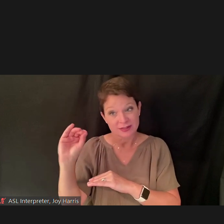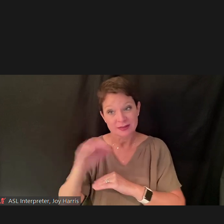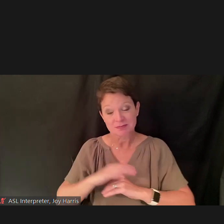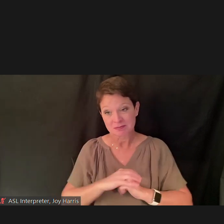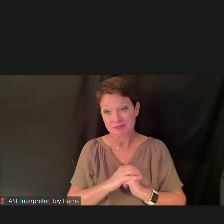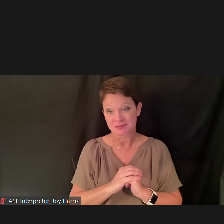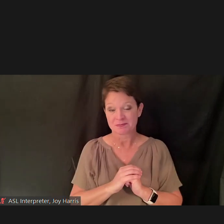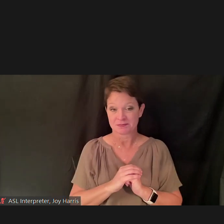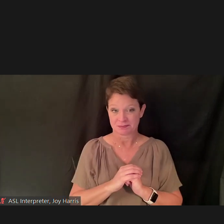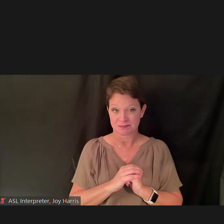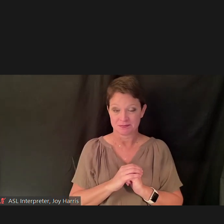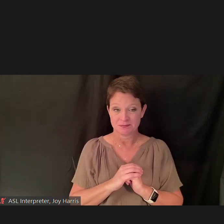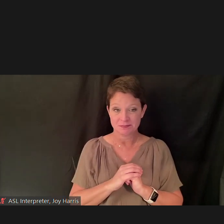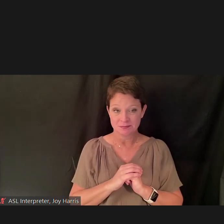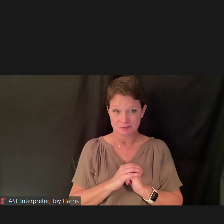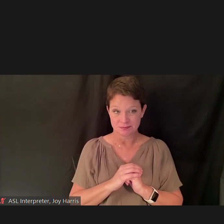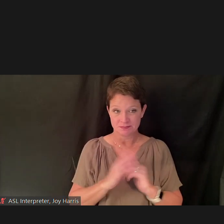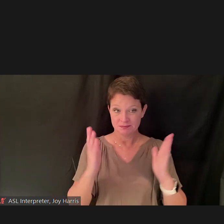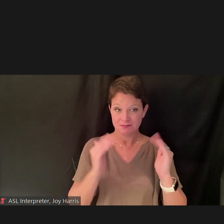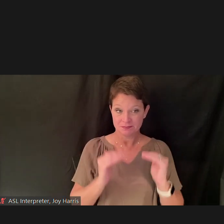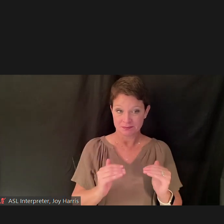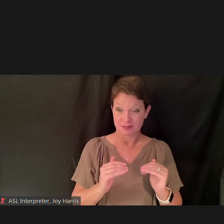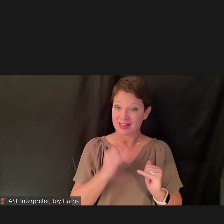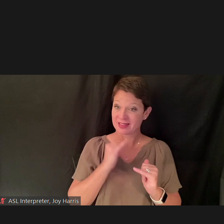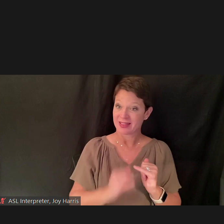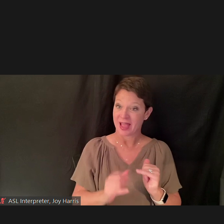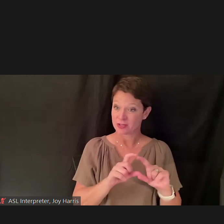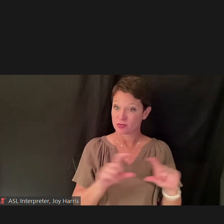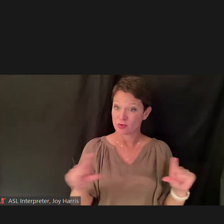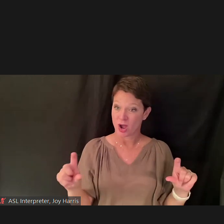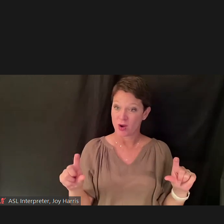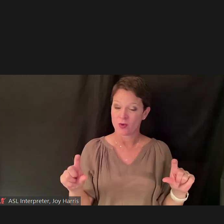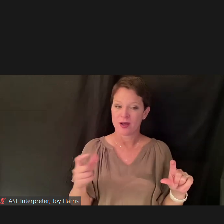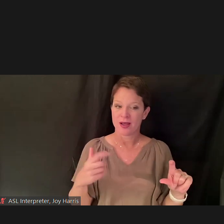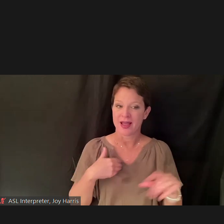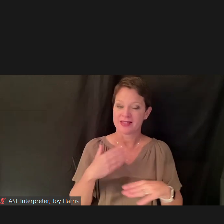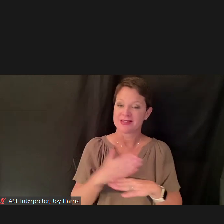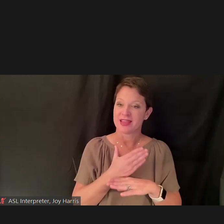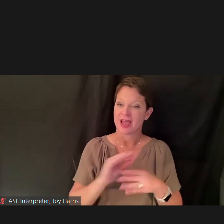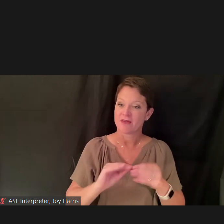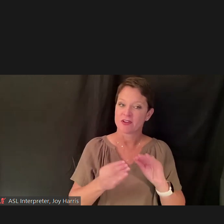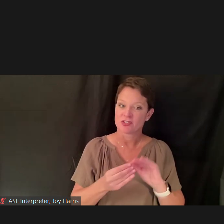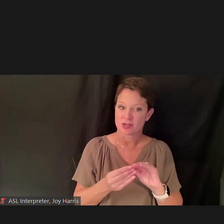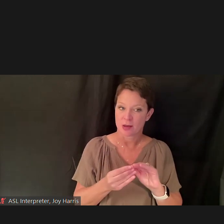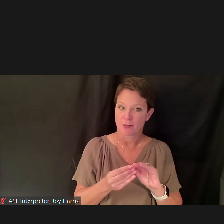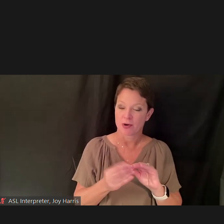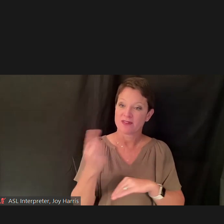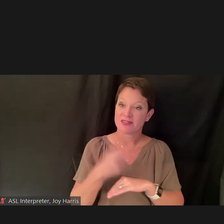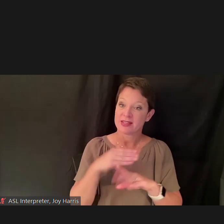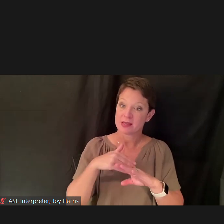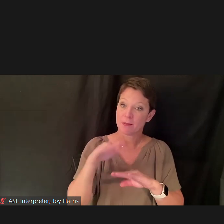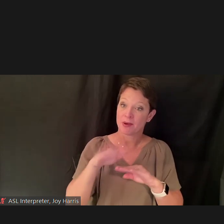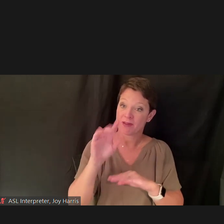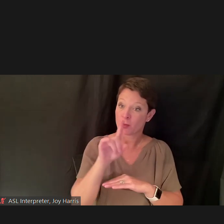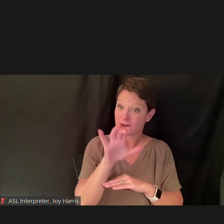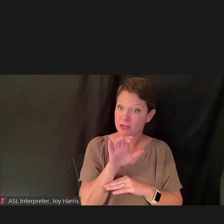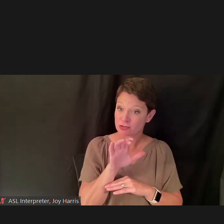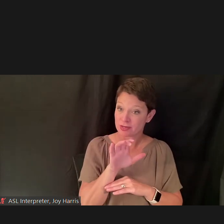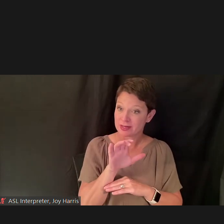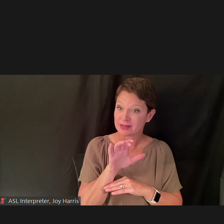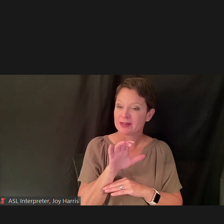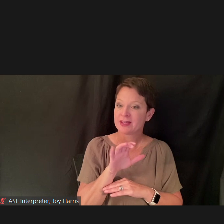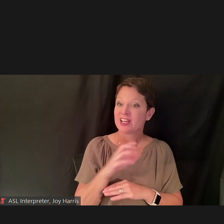con días con una temperatura mayor de 95 grados. Y la última